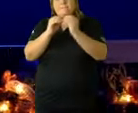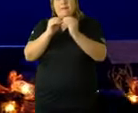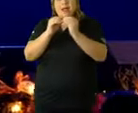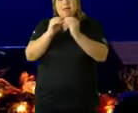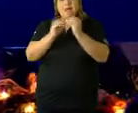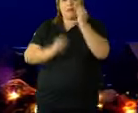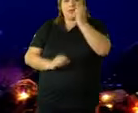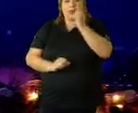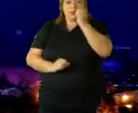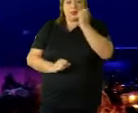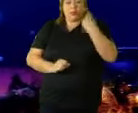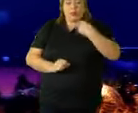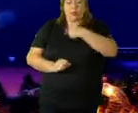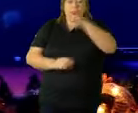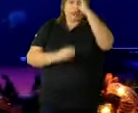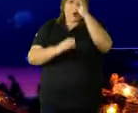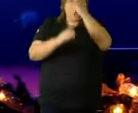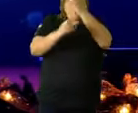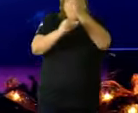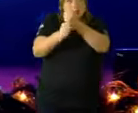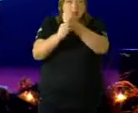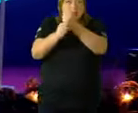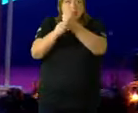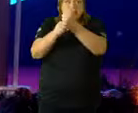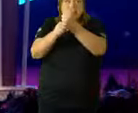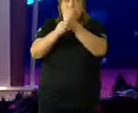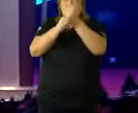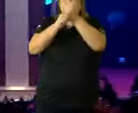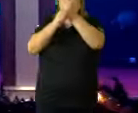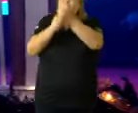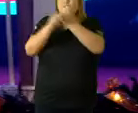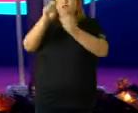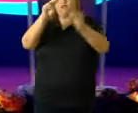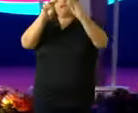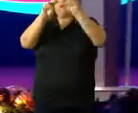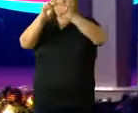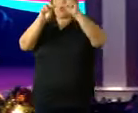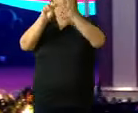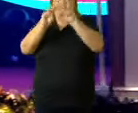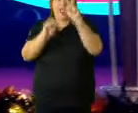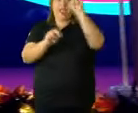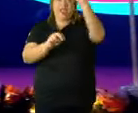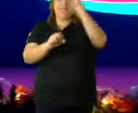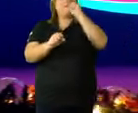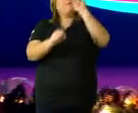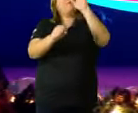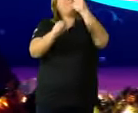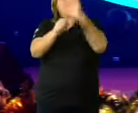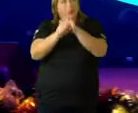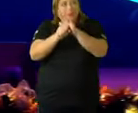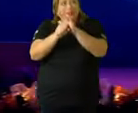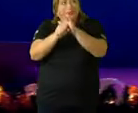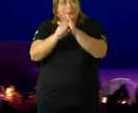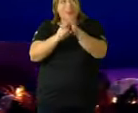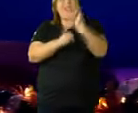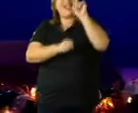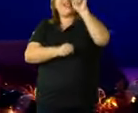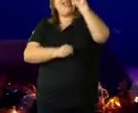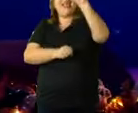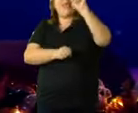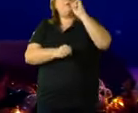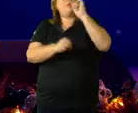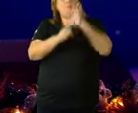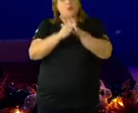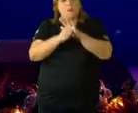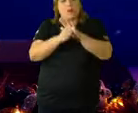pasa, nuestra confianza en Él tiene que acrecentarse, porque fiel es el que prometió, el cual también cumplirá. Y hay una